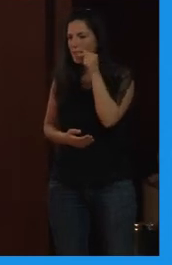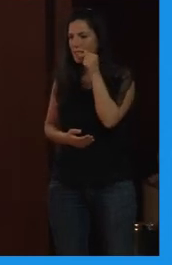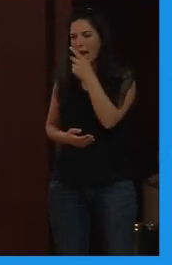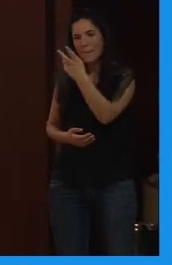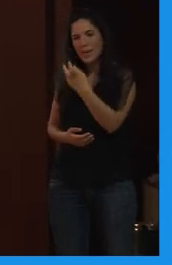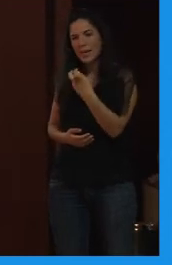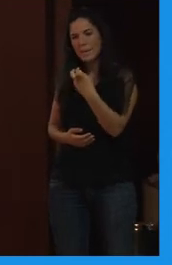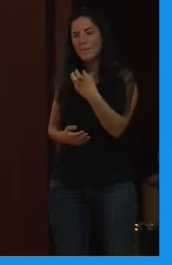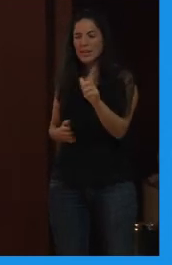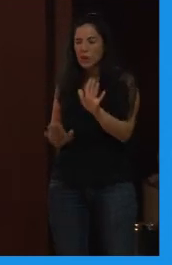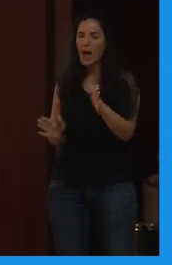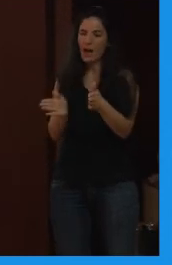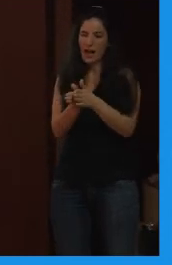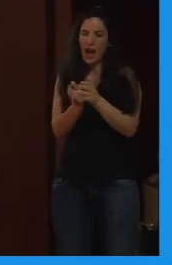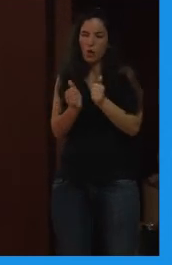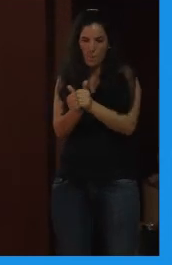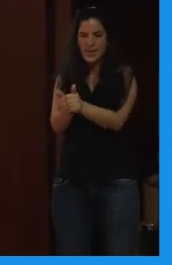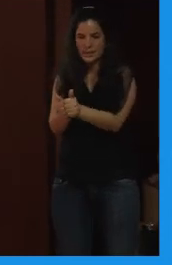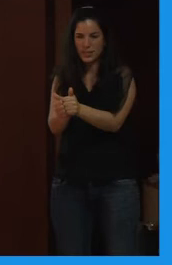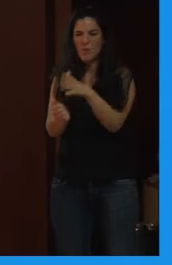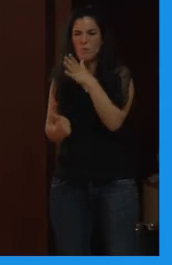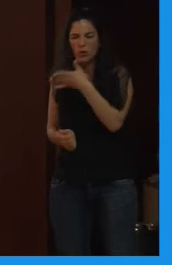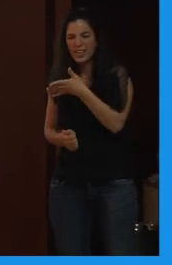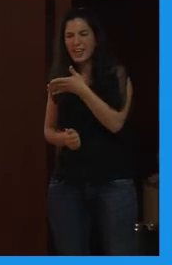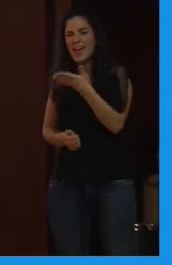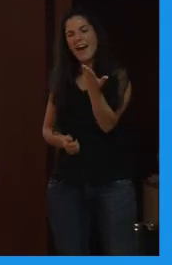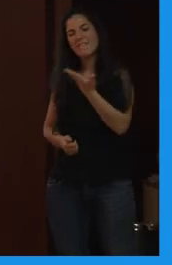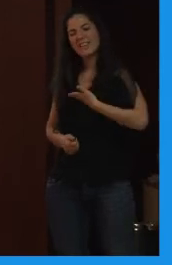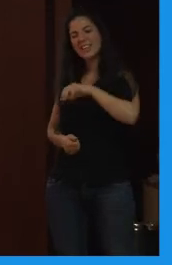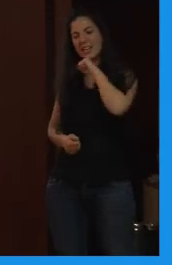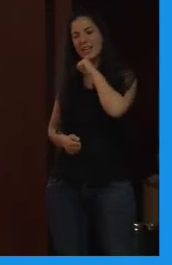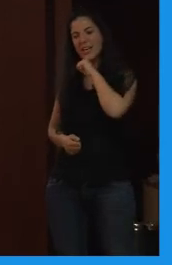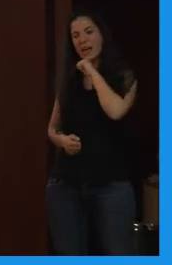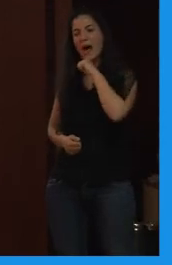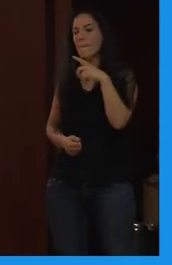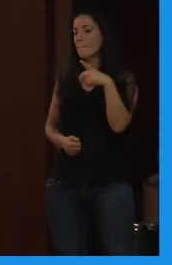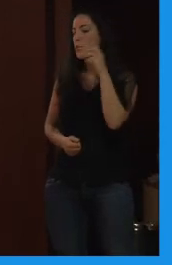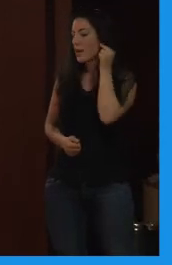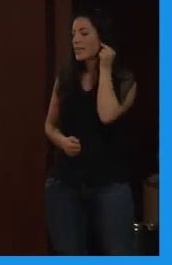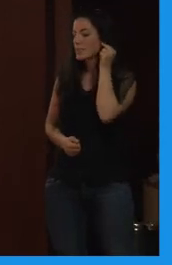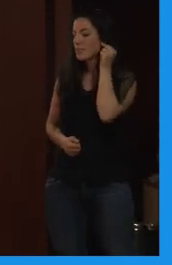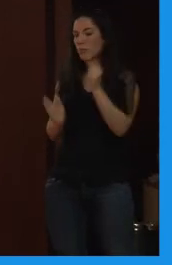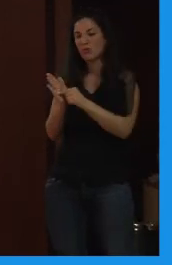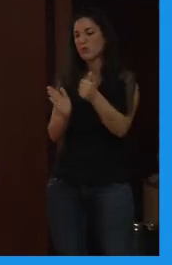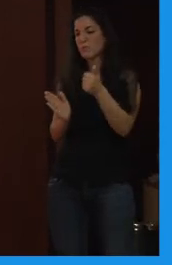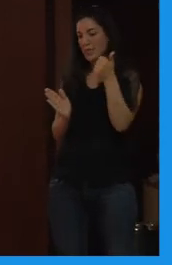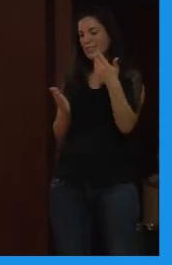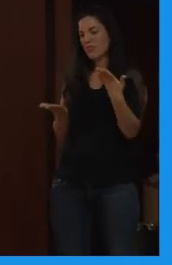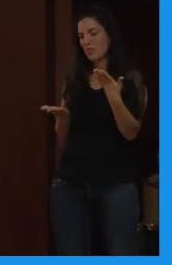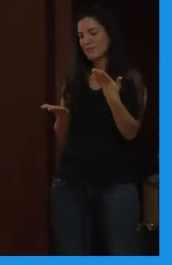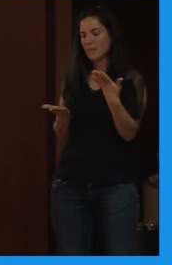afecta a mujeres, y a mujeres en la edad más activa de la vida, lo que eso tiene una gran repercusión